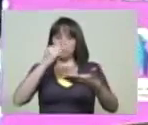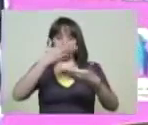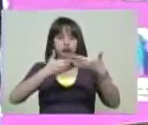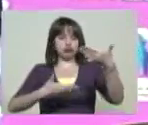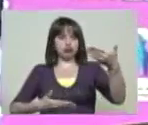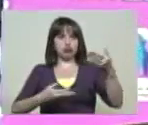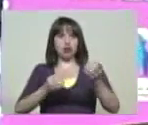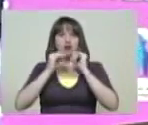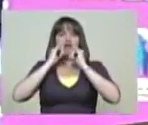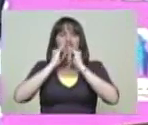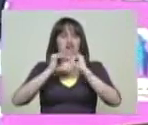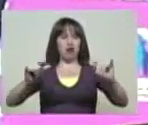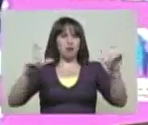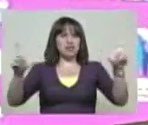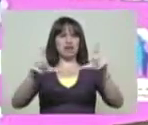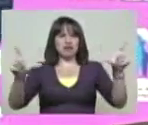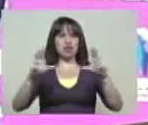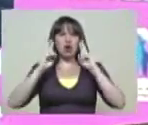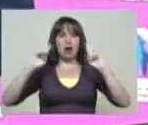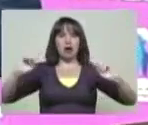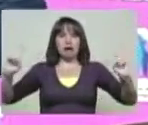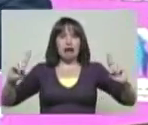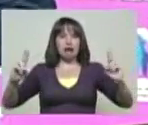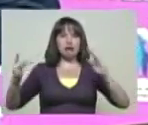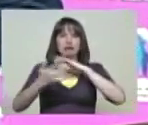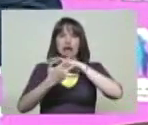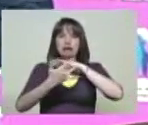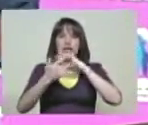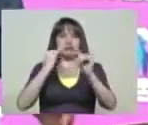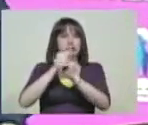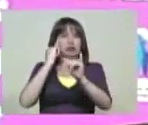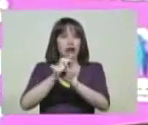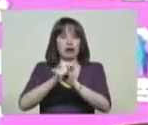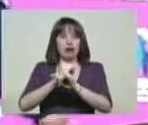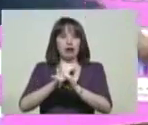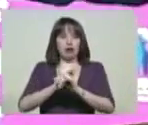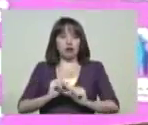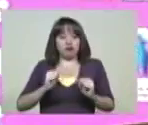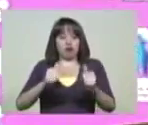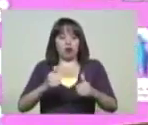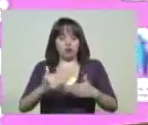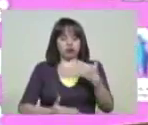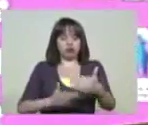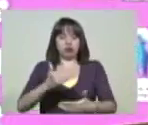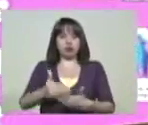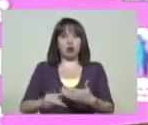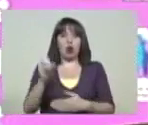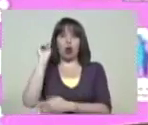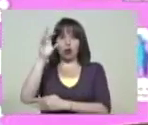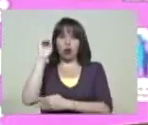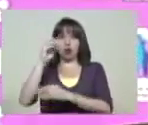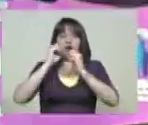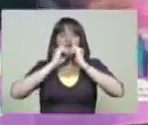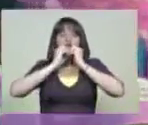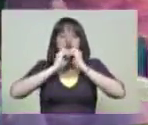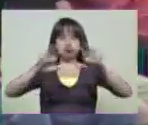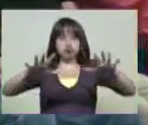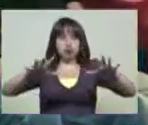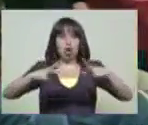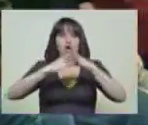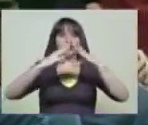radio prensa televisión y redes los avances del congreso informe lea todos a toda la juve